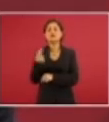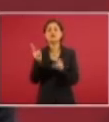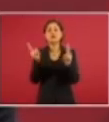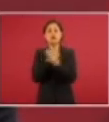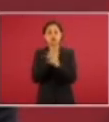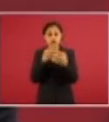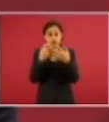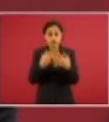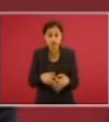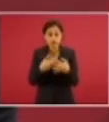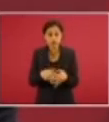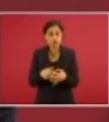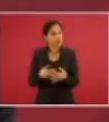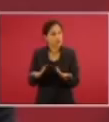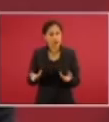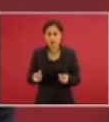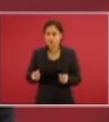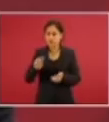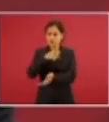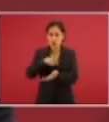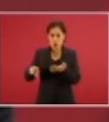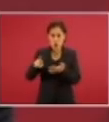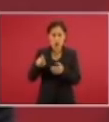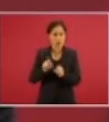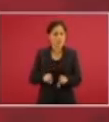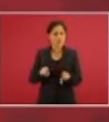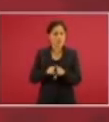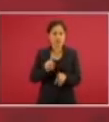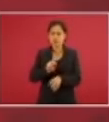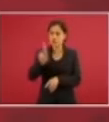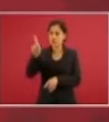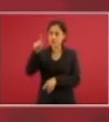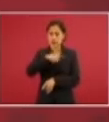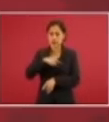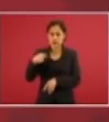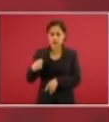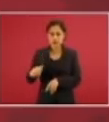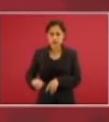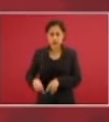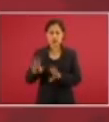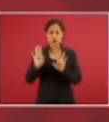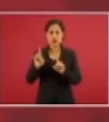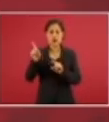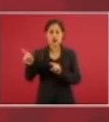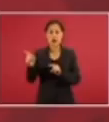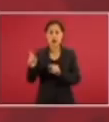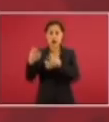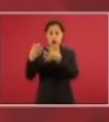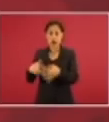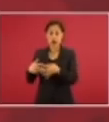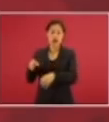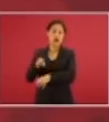consiguen como se consiguieron en China, nos pidieron pago por adelantado,